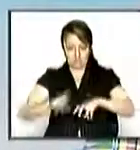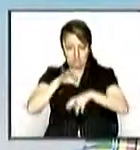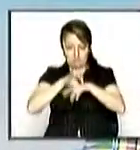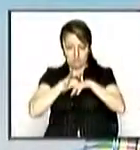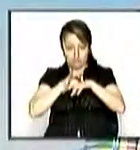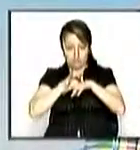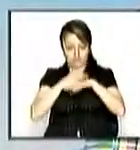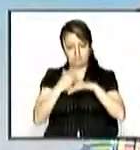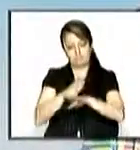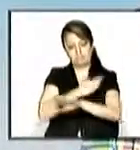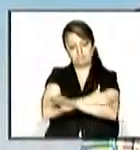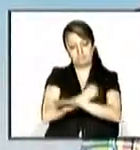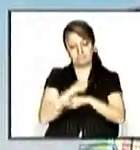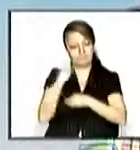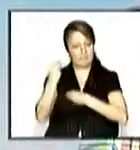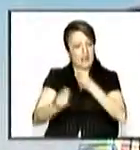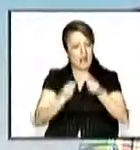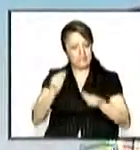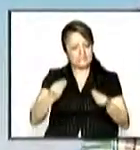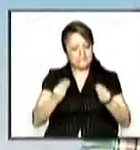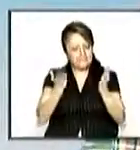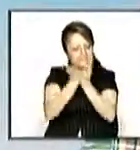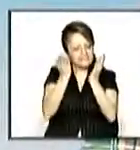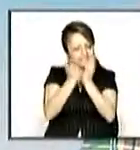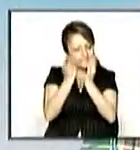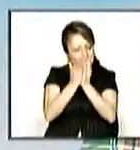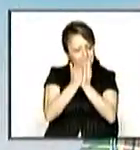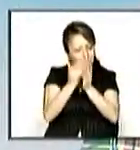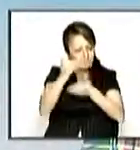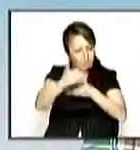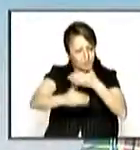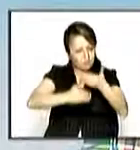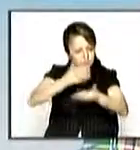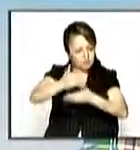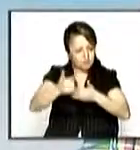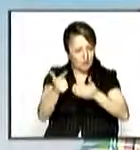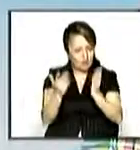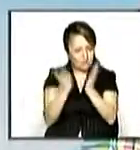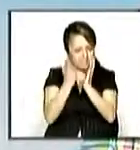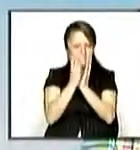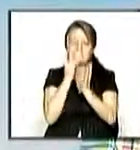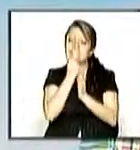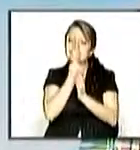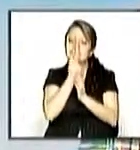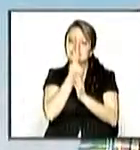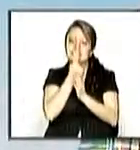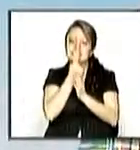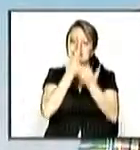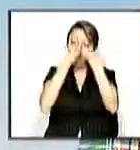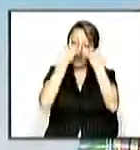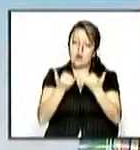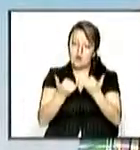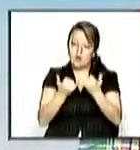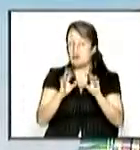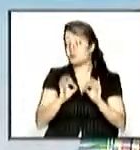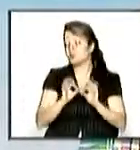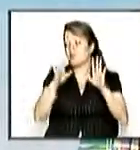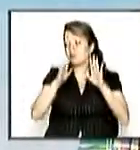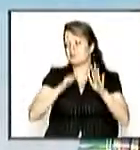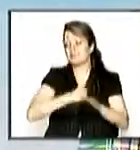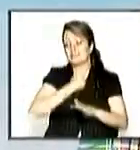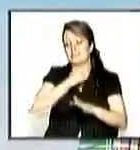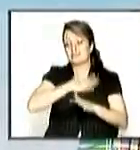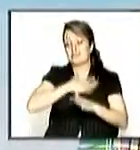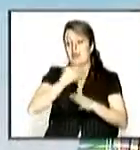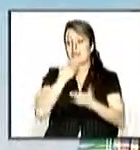biofísica, la biomédica, todo lo que es el proceso de la academia avanza, y afortunadamente avanza para bien en el